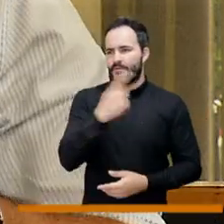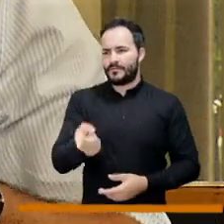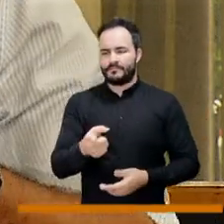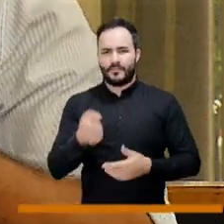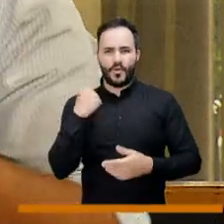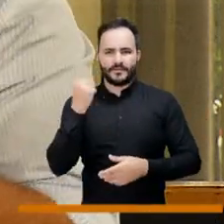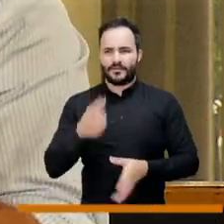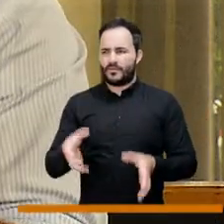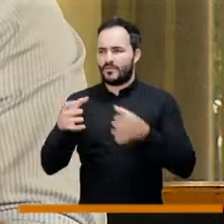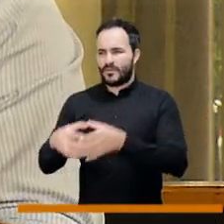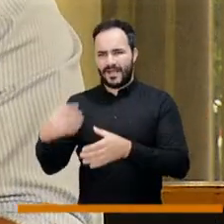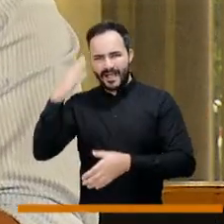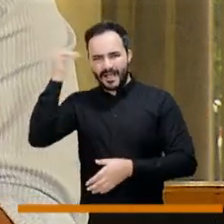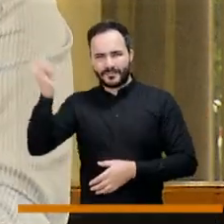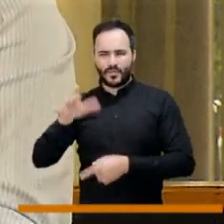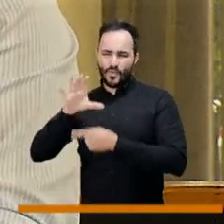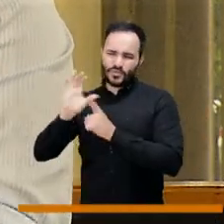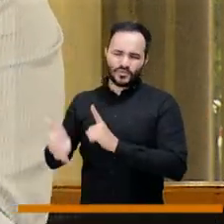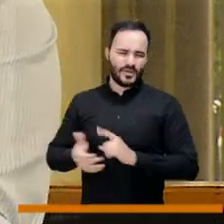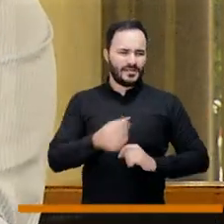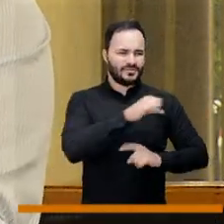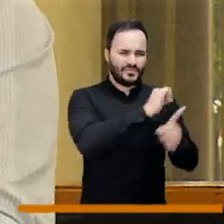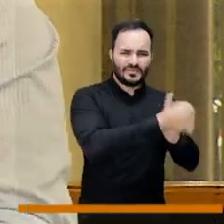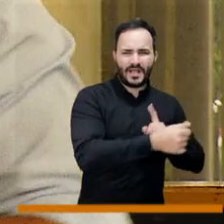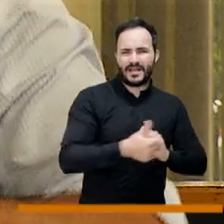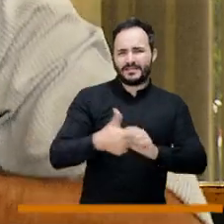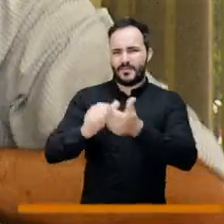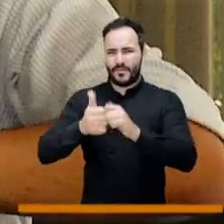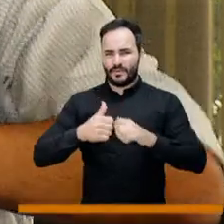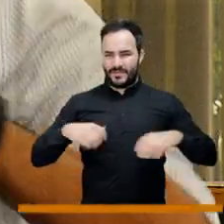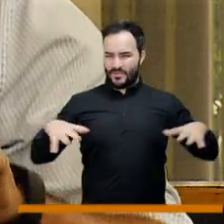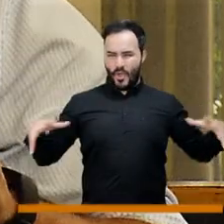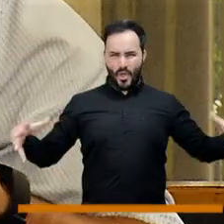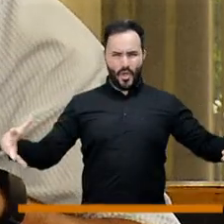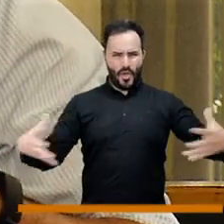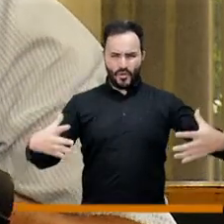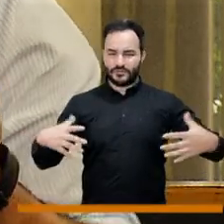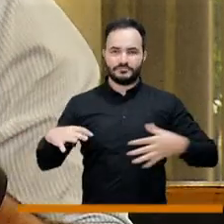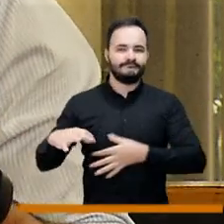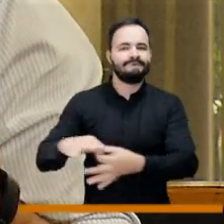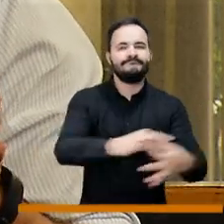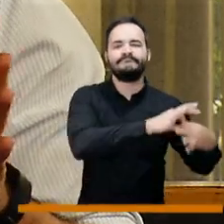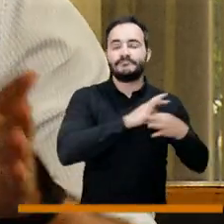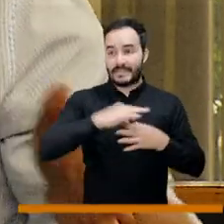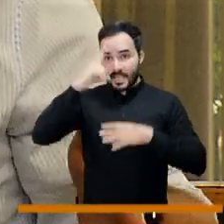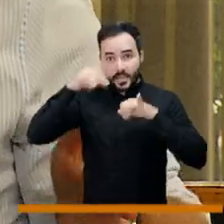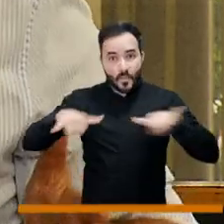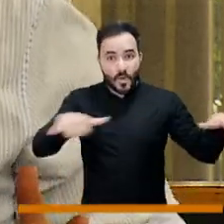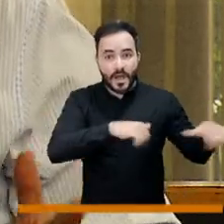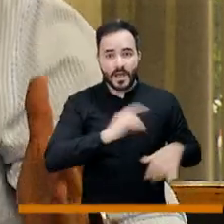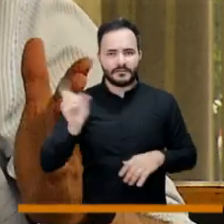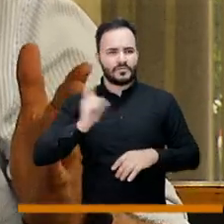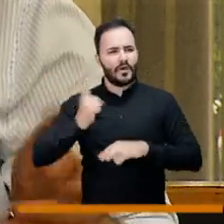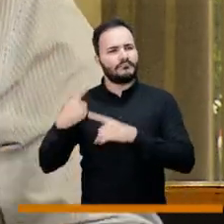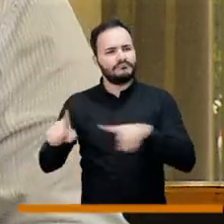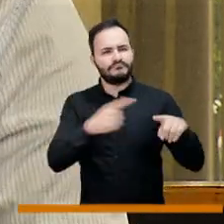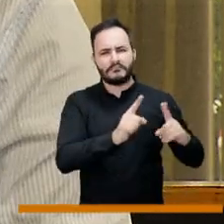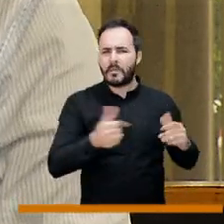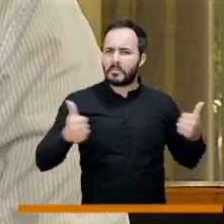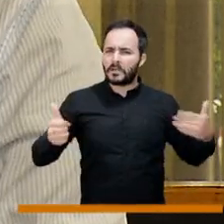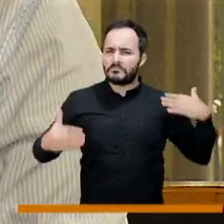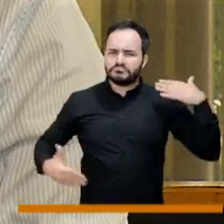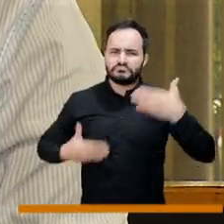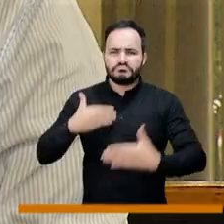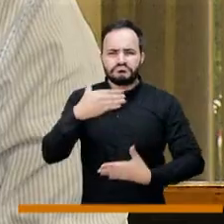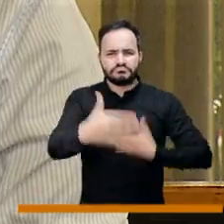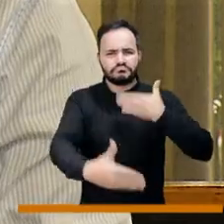sector político, el sector académico, el cultural, el social, el deportivo, todos en Medellín, con nuestras diferencias, sumábamos y caminábamos